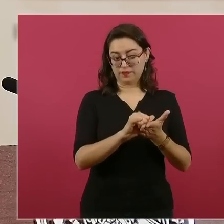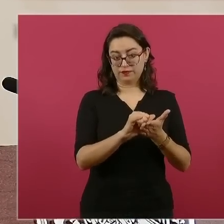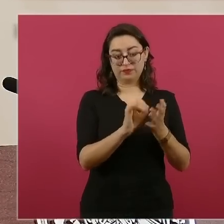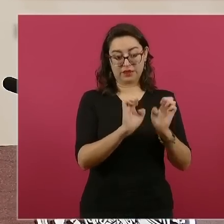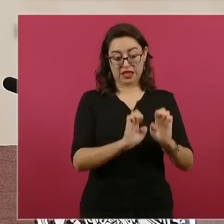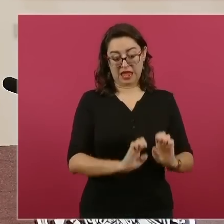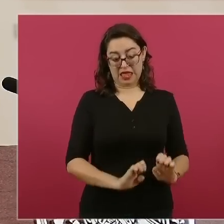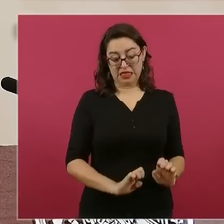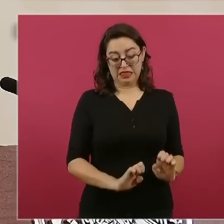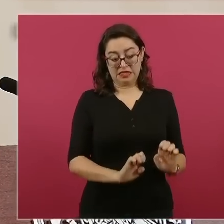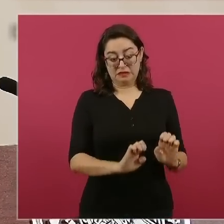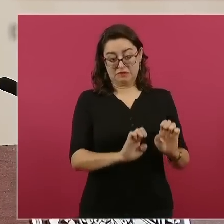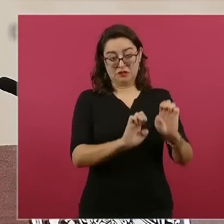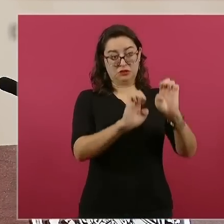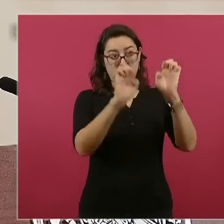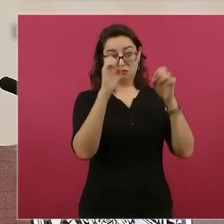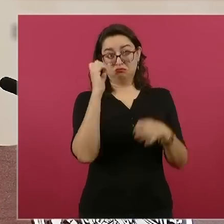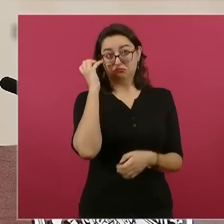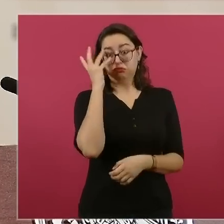experto en todo,